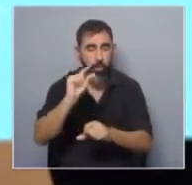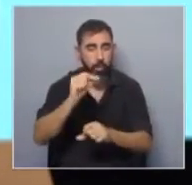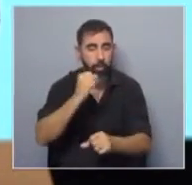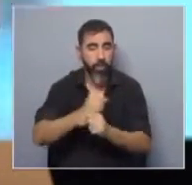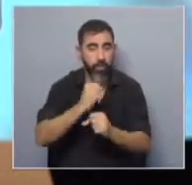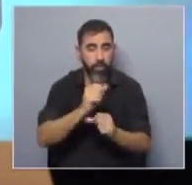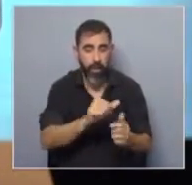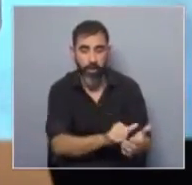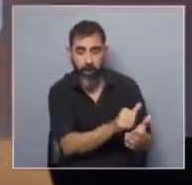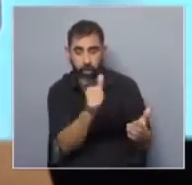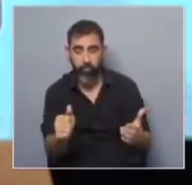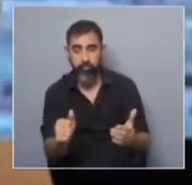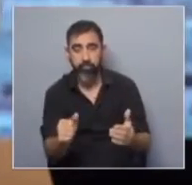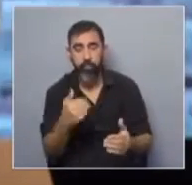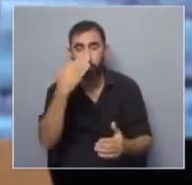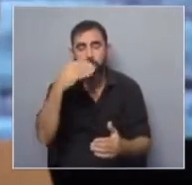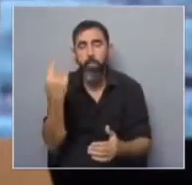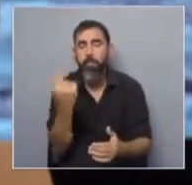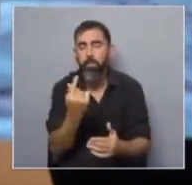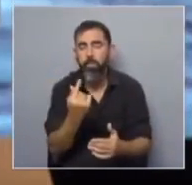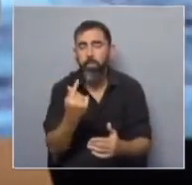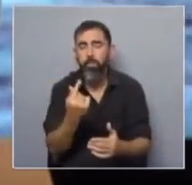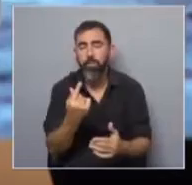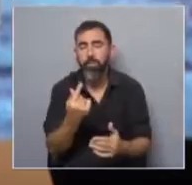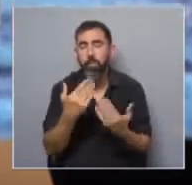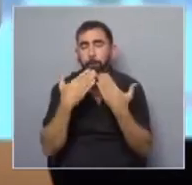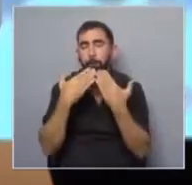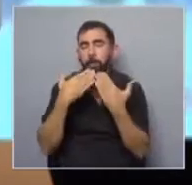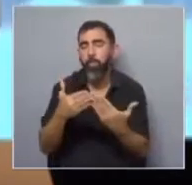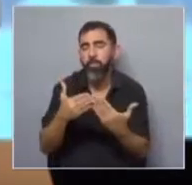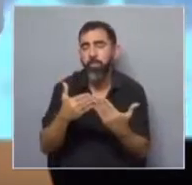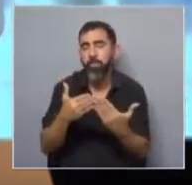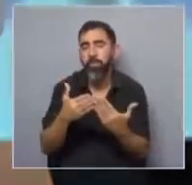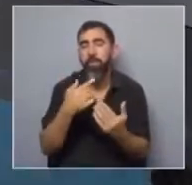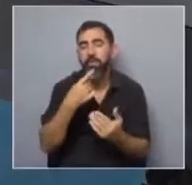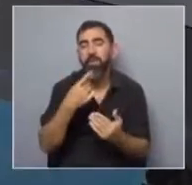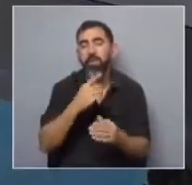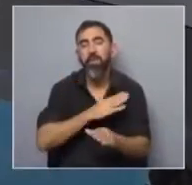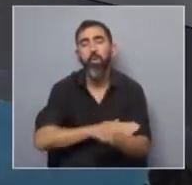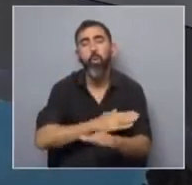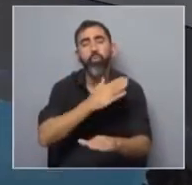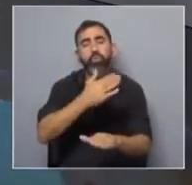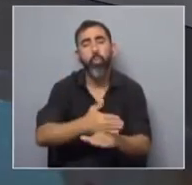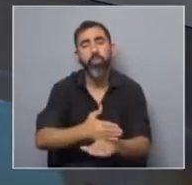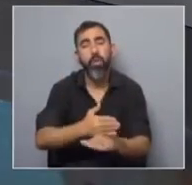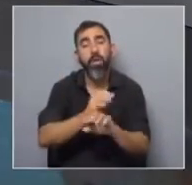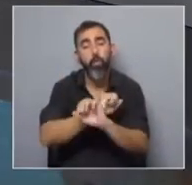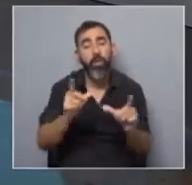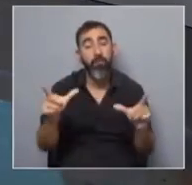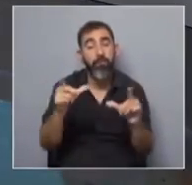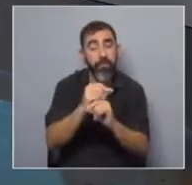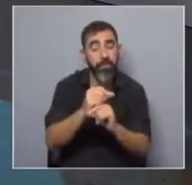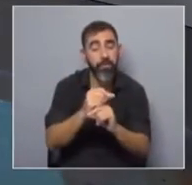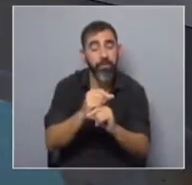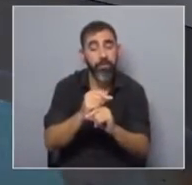trabajo. Y Luis, en el último minuto me quiero quedar en una pregunta. Hablaste de secuelas que se pueden ir al